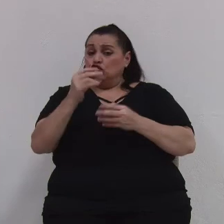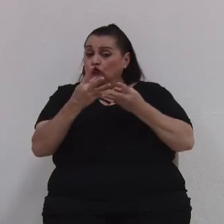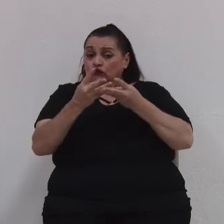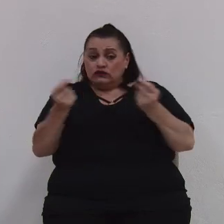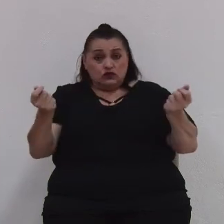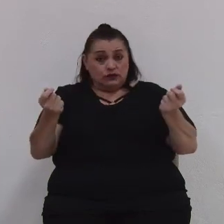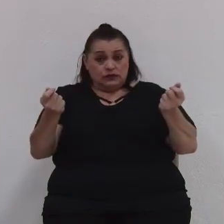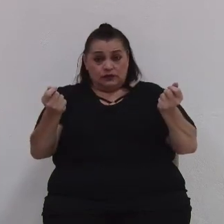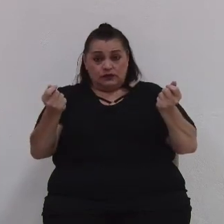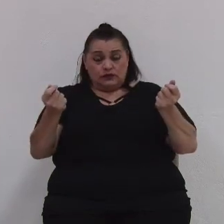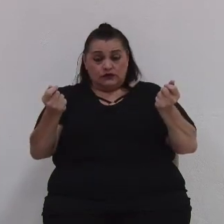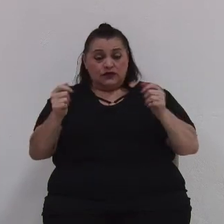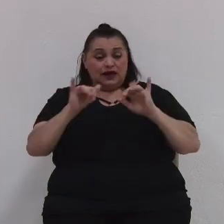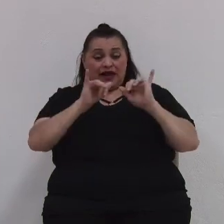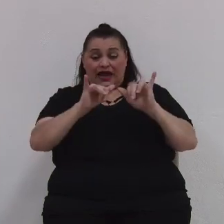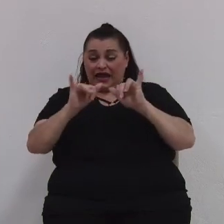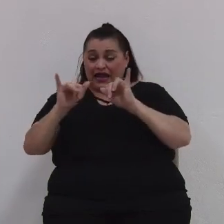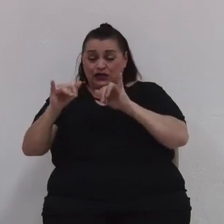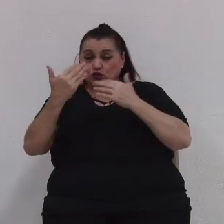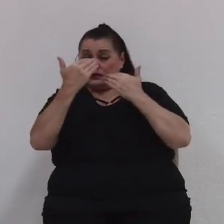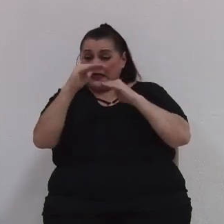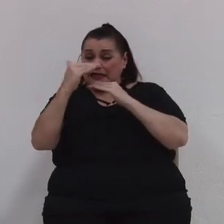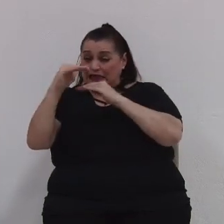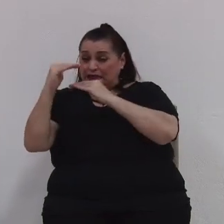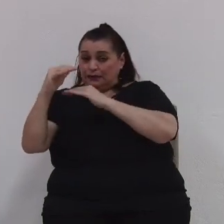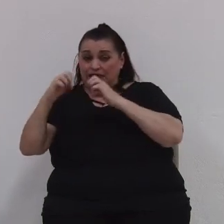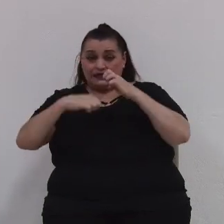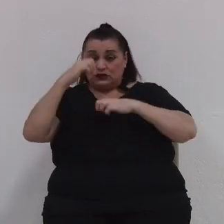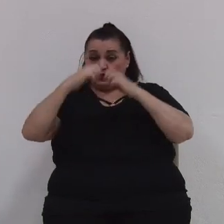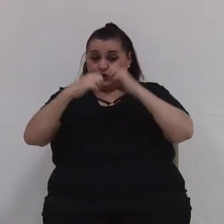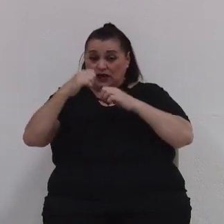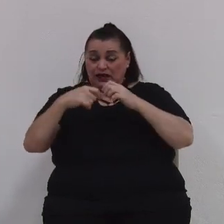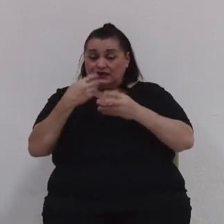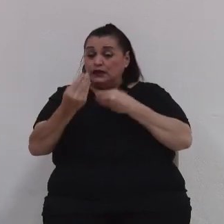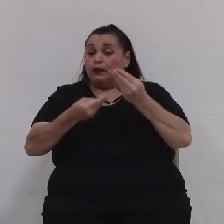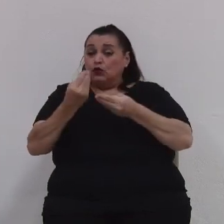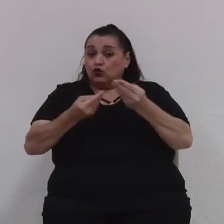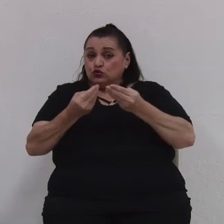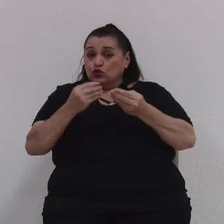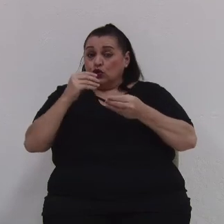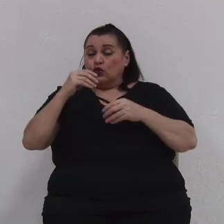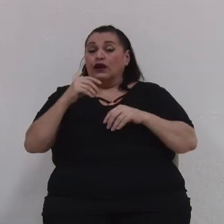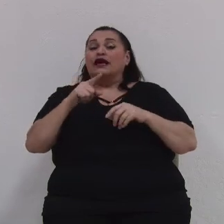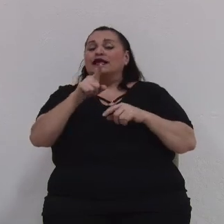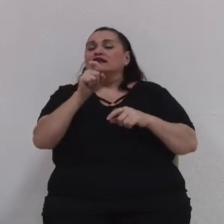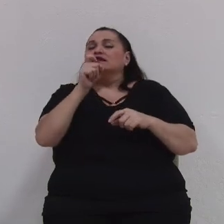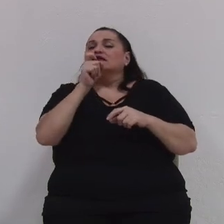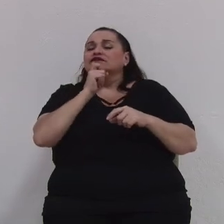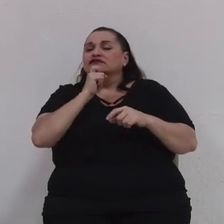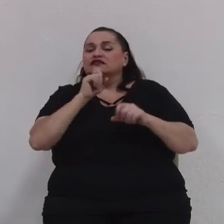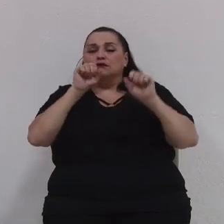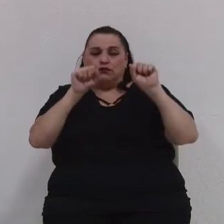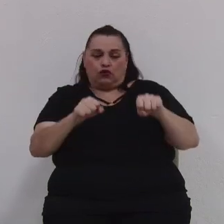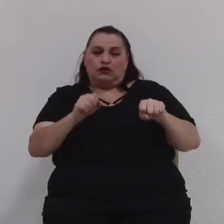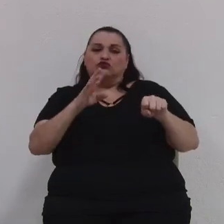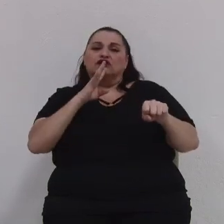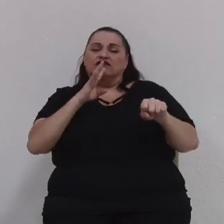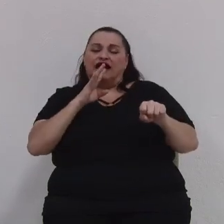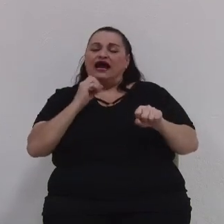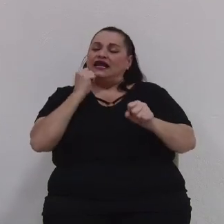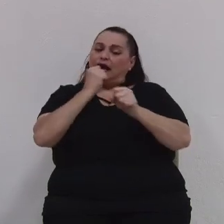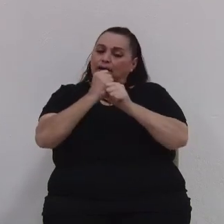resolvemos esos límites estructurales del aparato productivo, va a ser muy difícil que podamos hablar de empleo